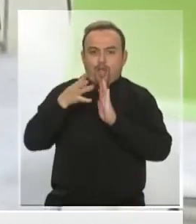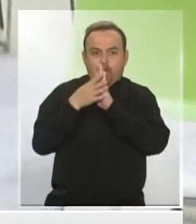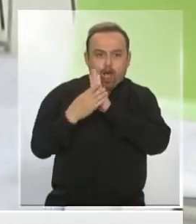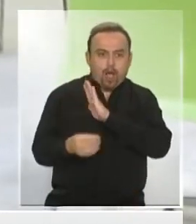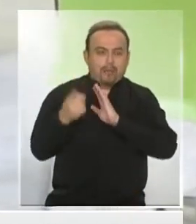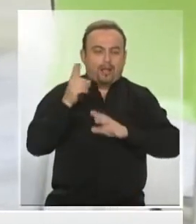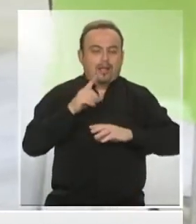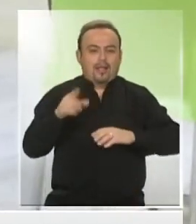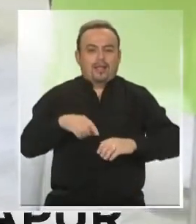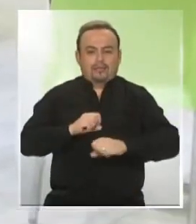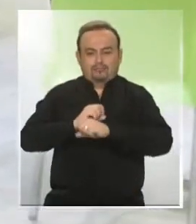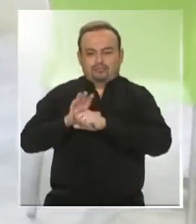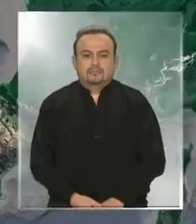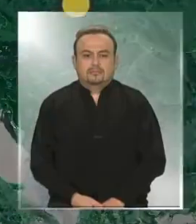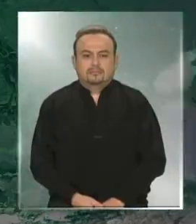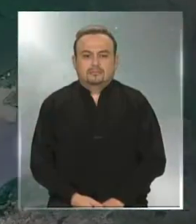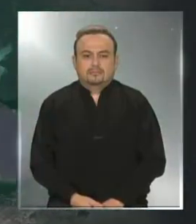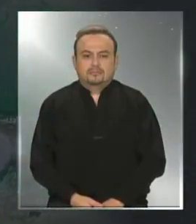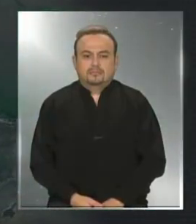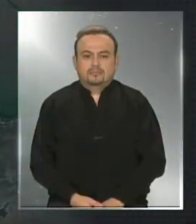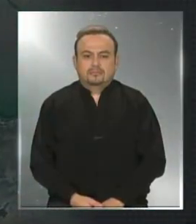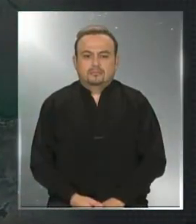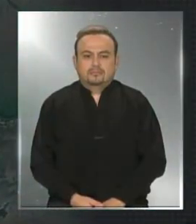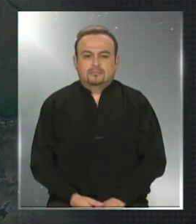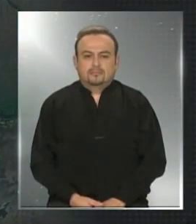luchar contra la pandemia